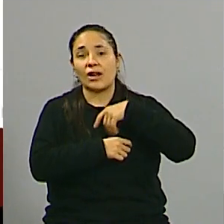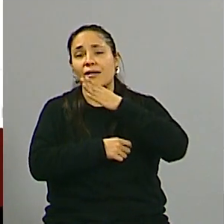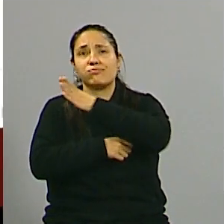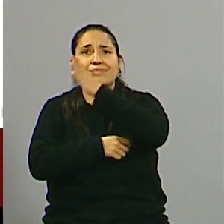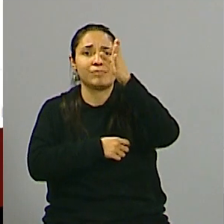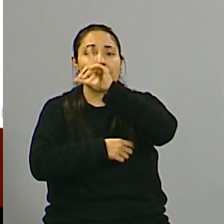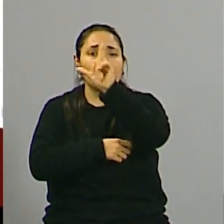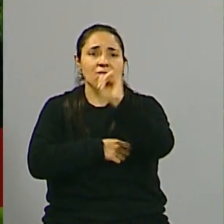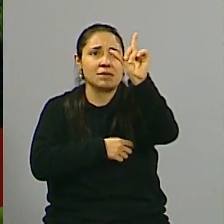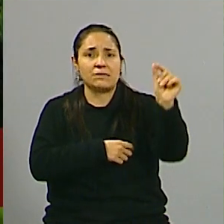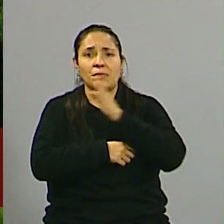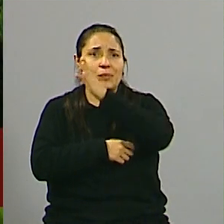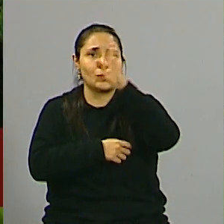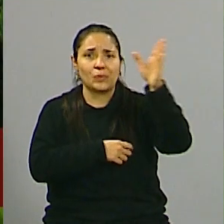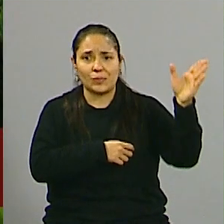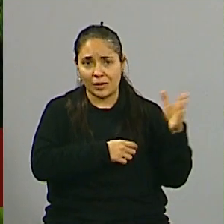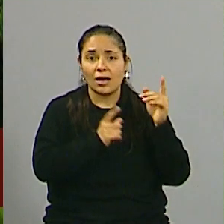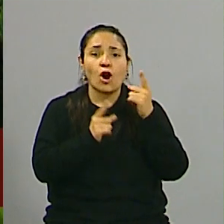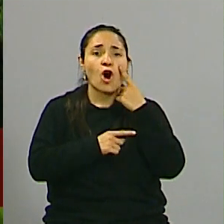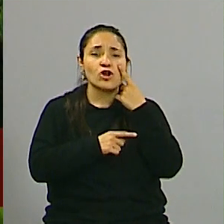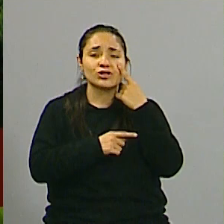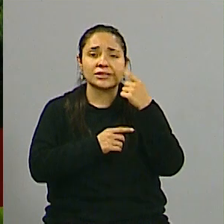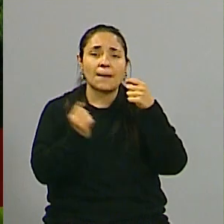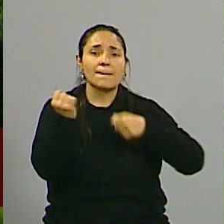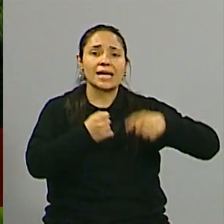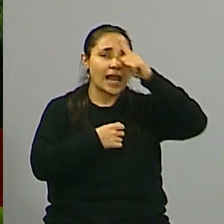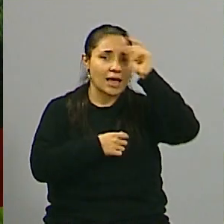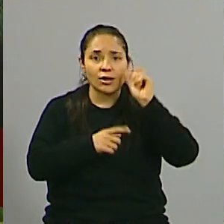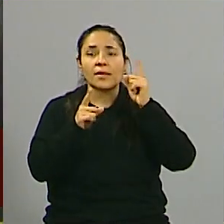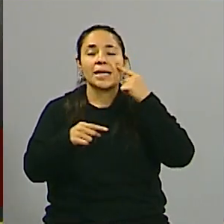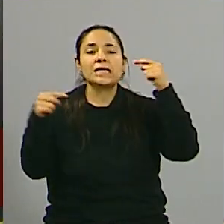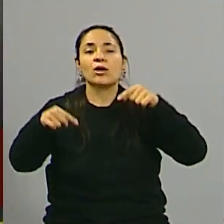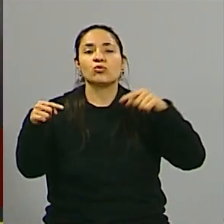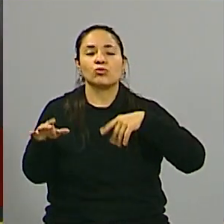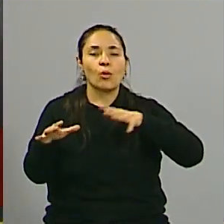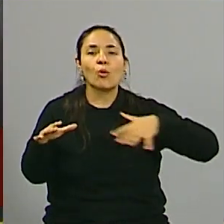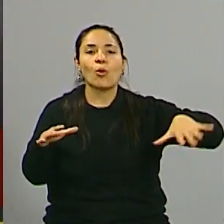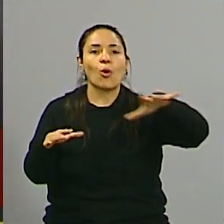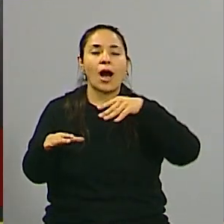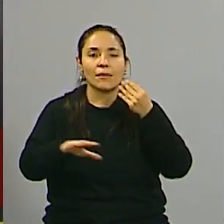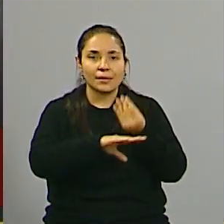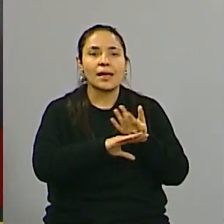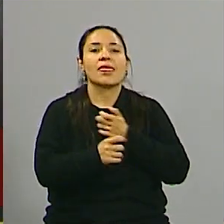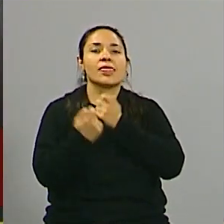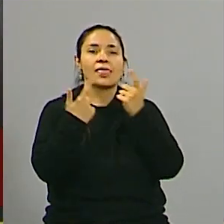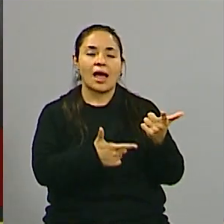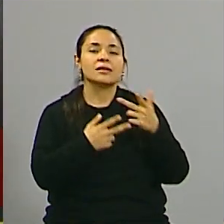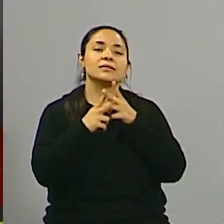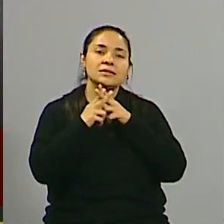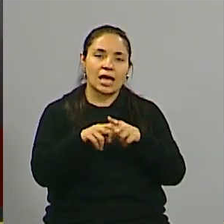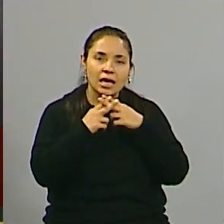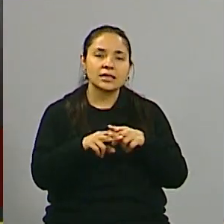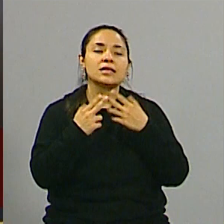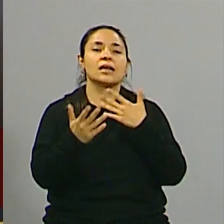distintos países. Bueno, también suma lo que es la presencia institucional en los territorios, brinda herramientas técnicas también para